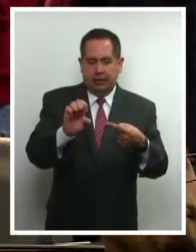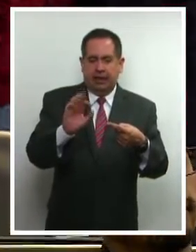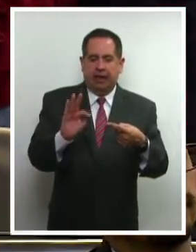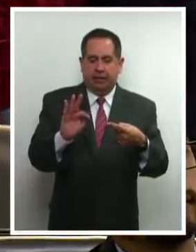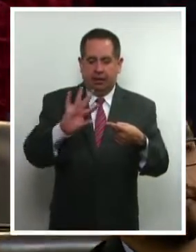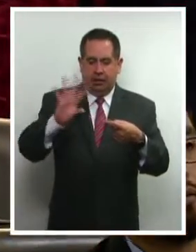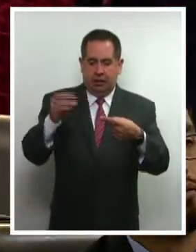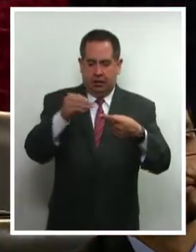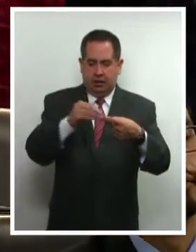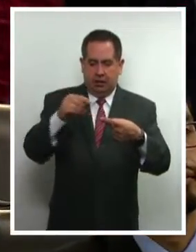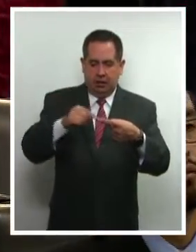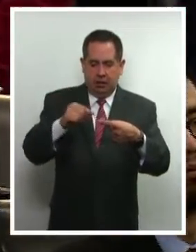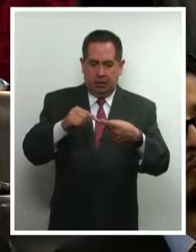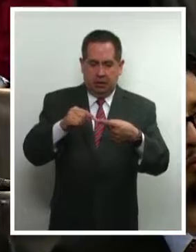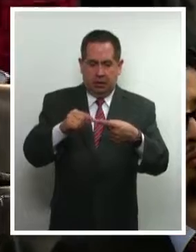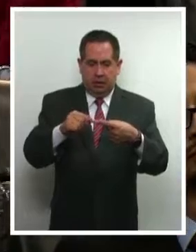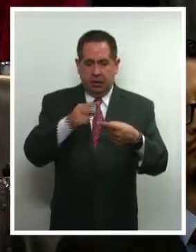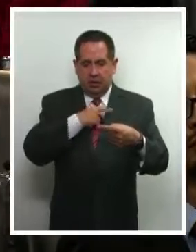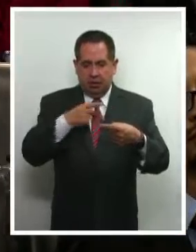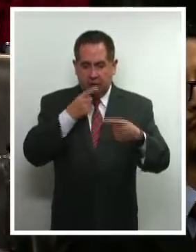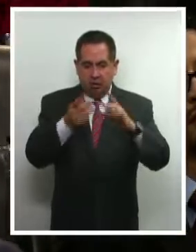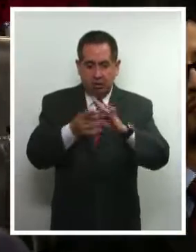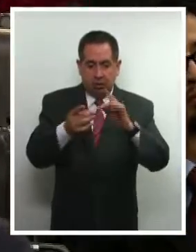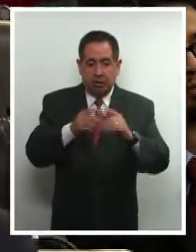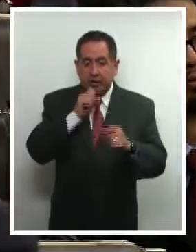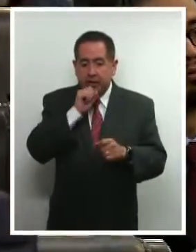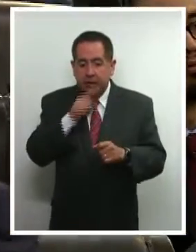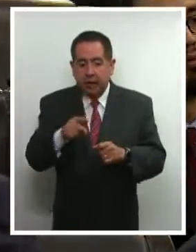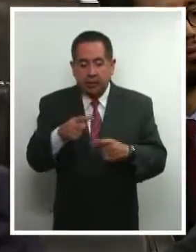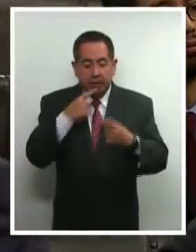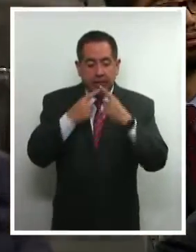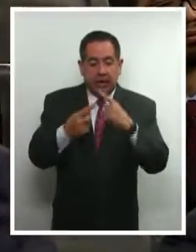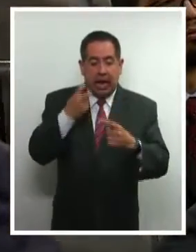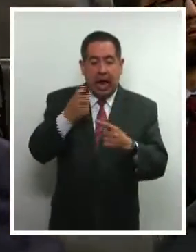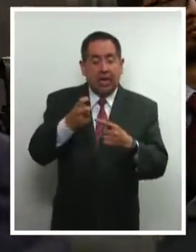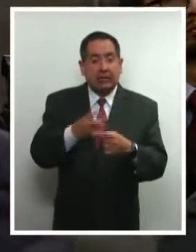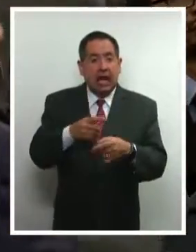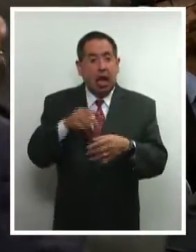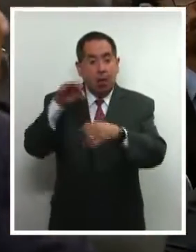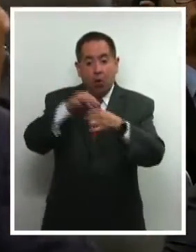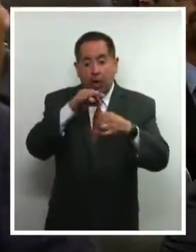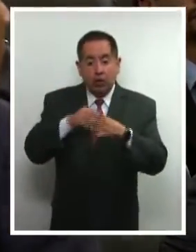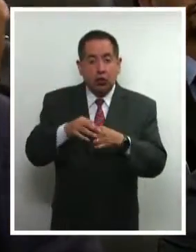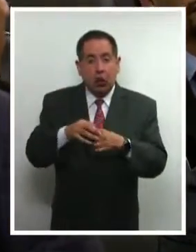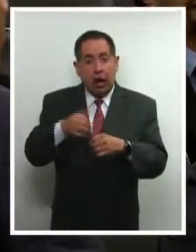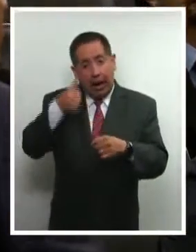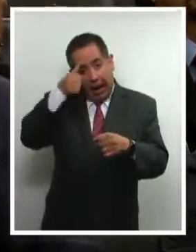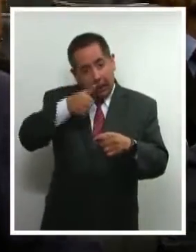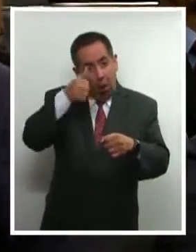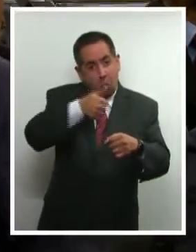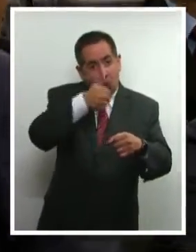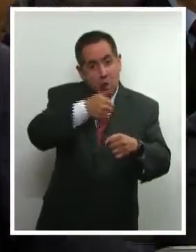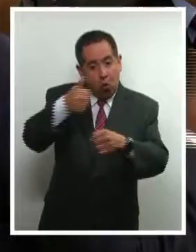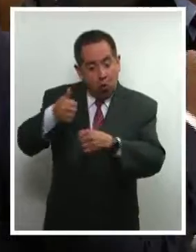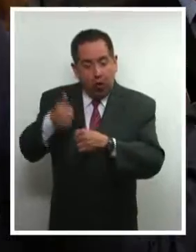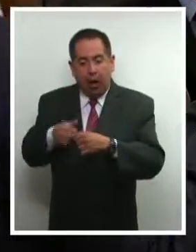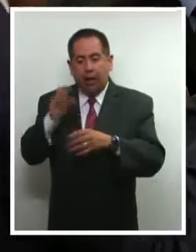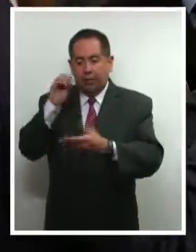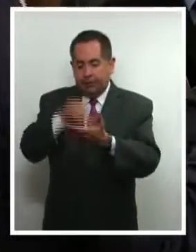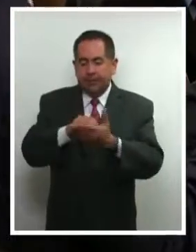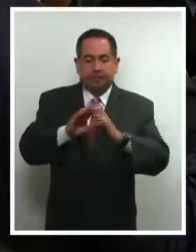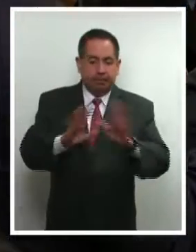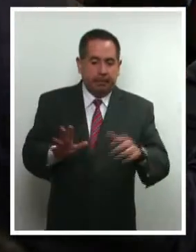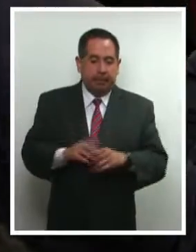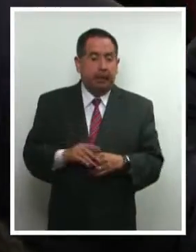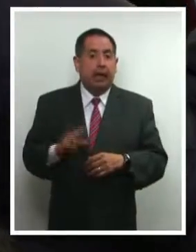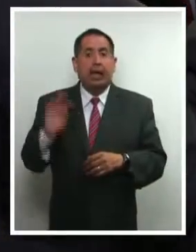F. Hay que señalar que también esta votación nominal queda plasmado y en caso de